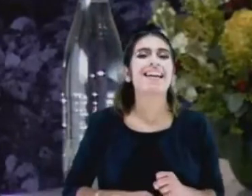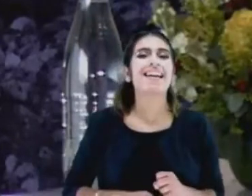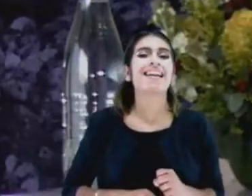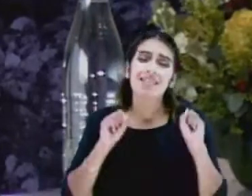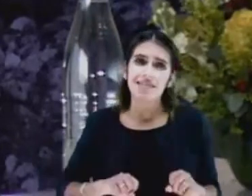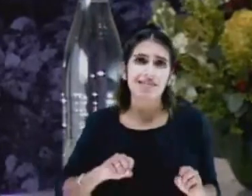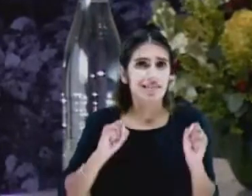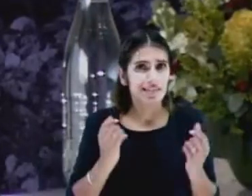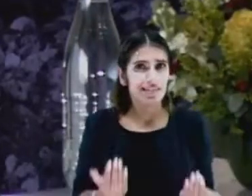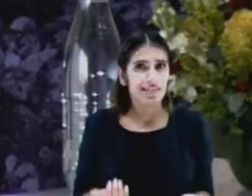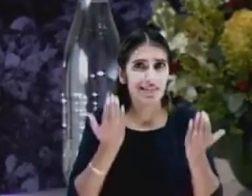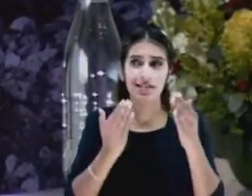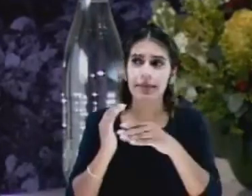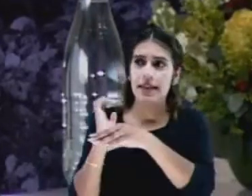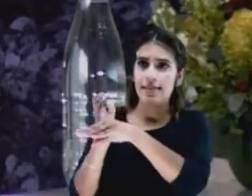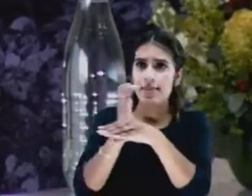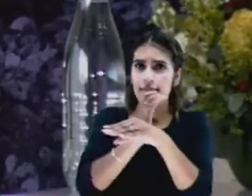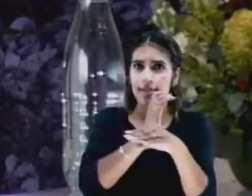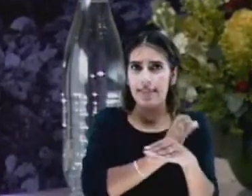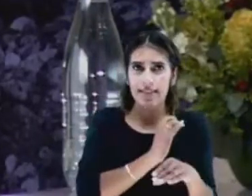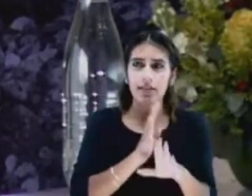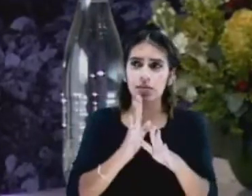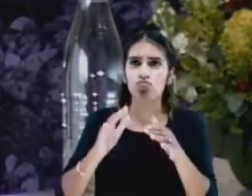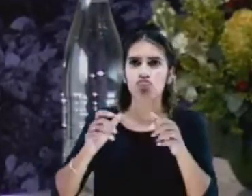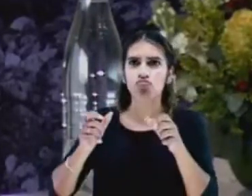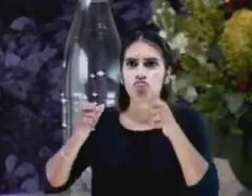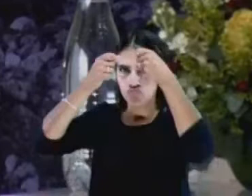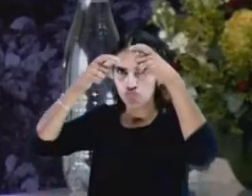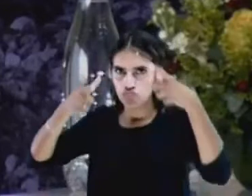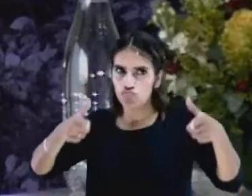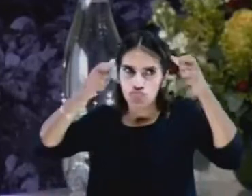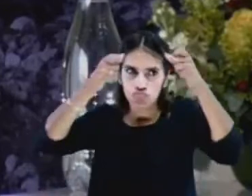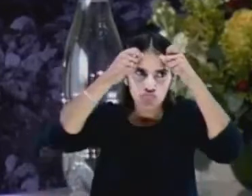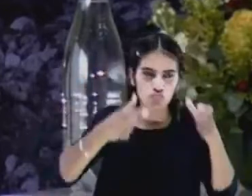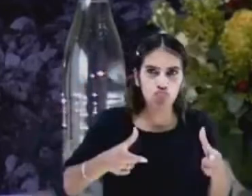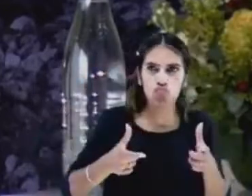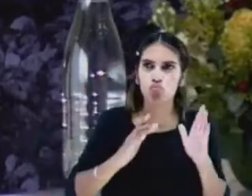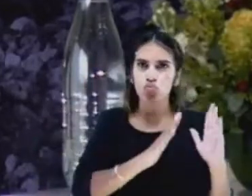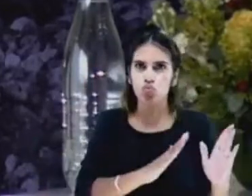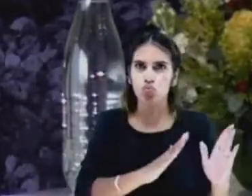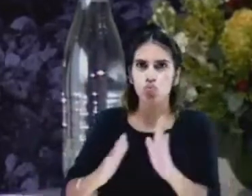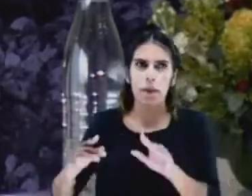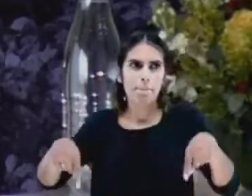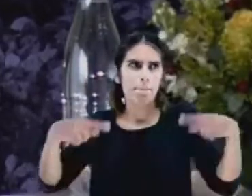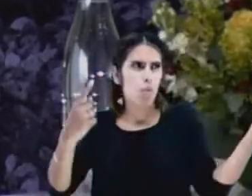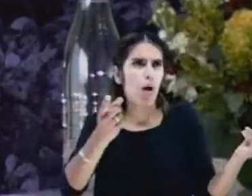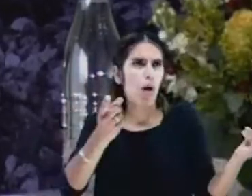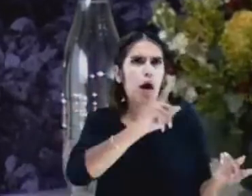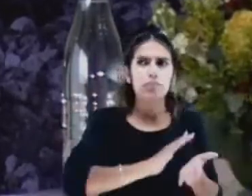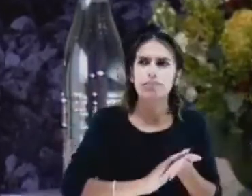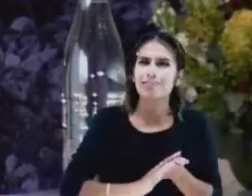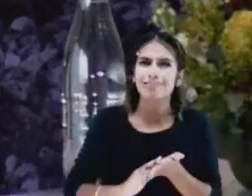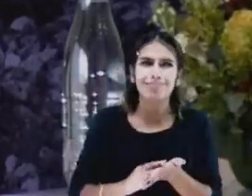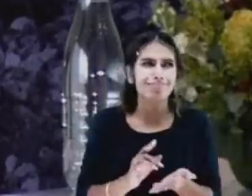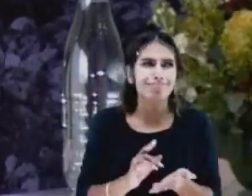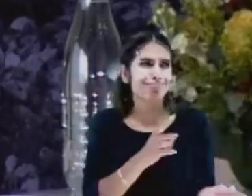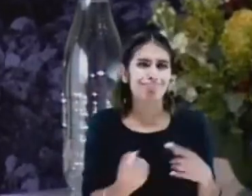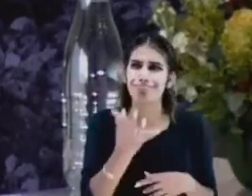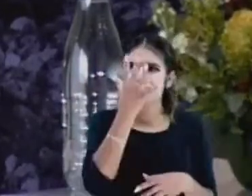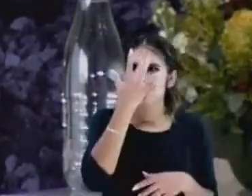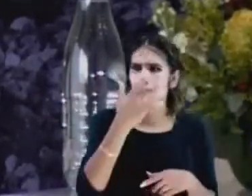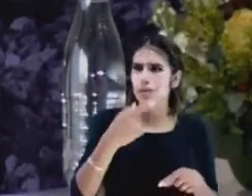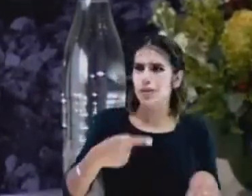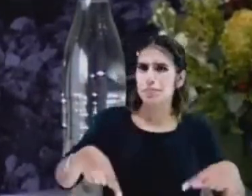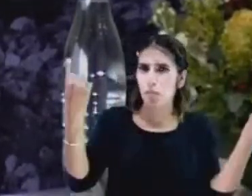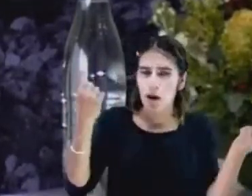entidades estatales del orden nacional en solucionar conflictos donde no tiene ninguna justificación por eso el judicial existentes y